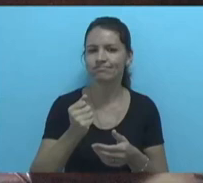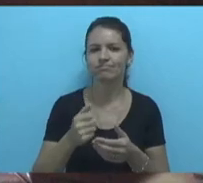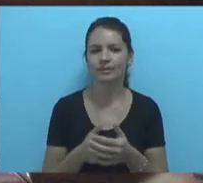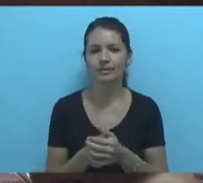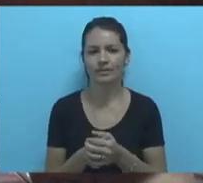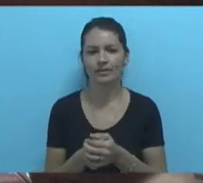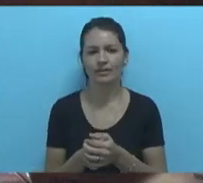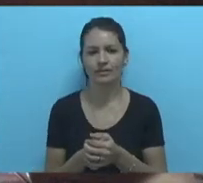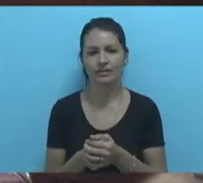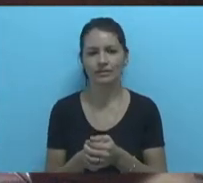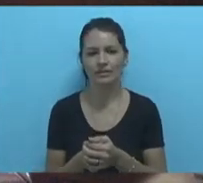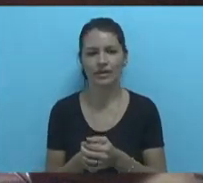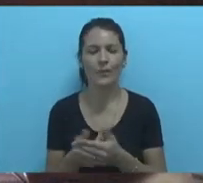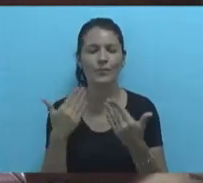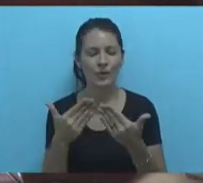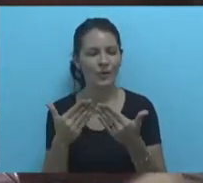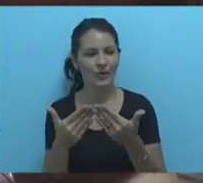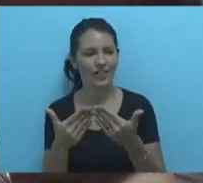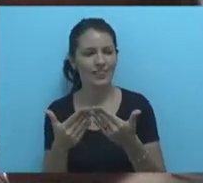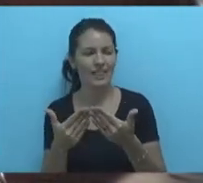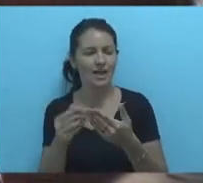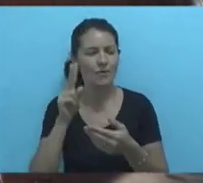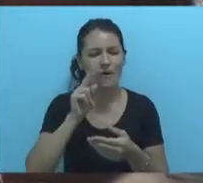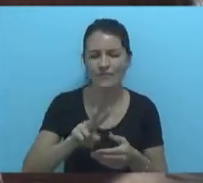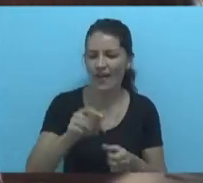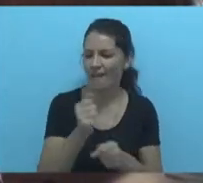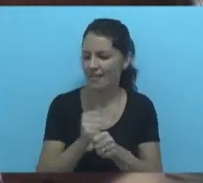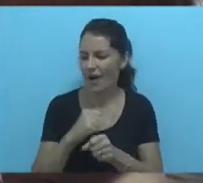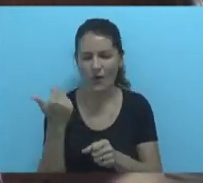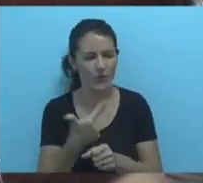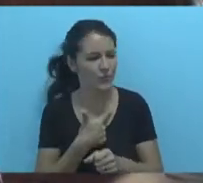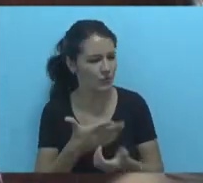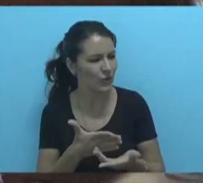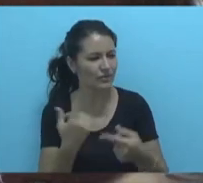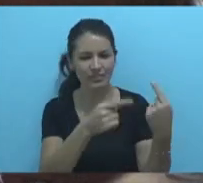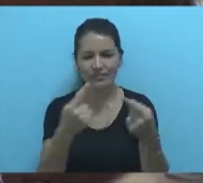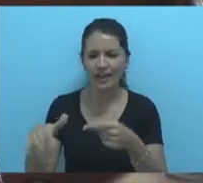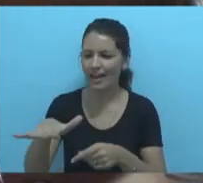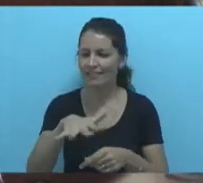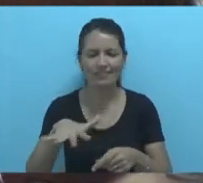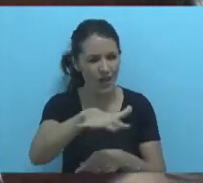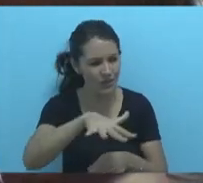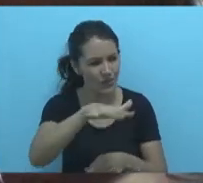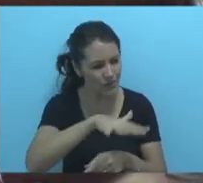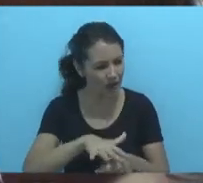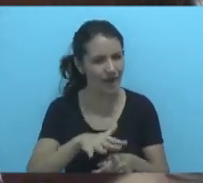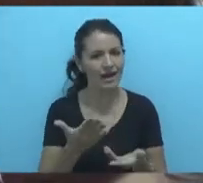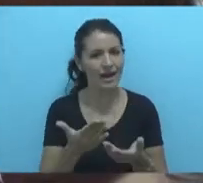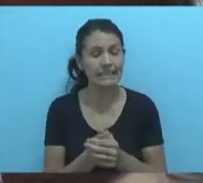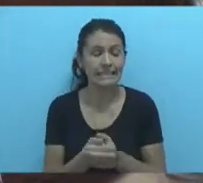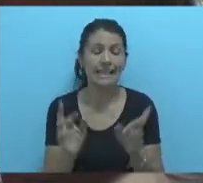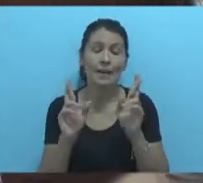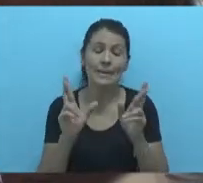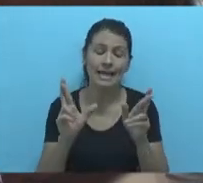en Rosario, en Playa Norte, en Los Hornos, aquí en Santa Fe y en algunos otros barrios de la provincia, que esperamos que pronto